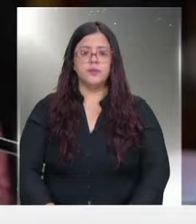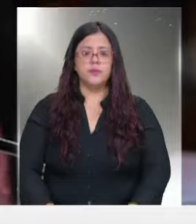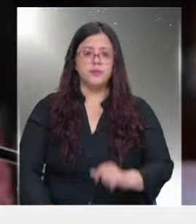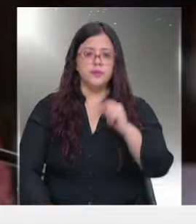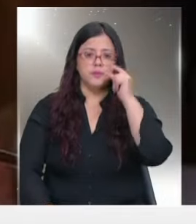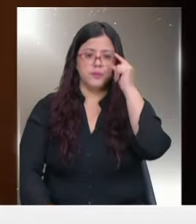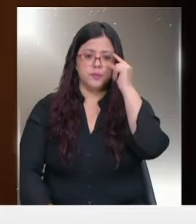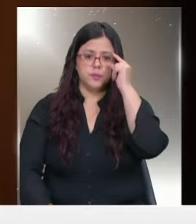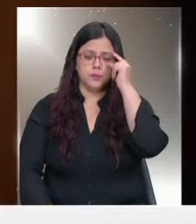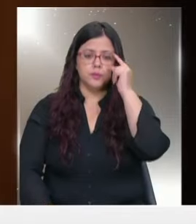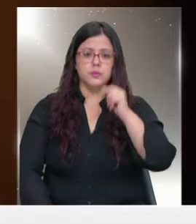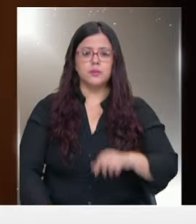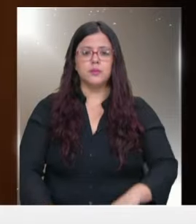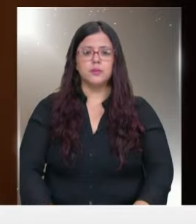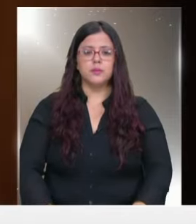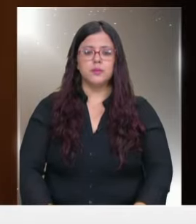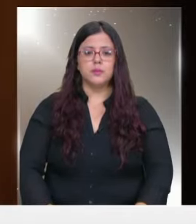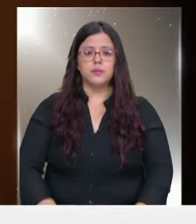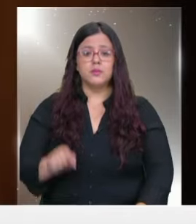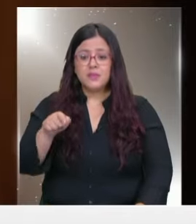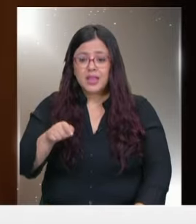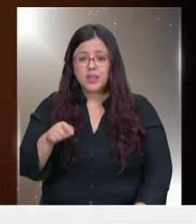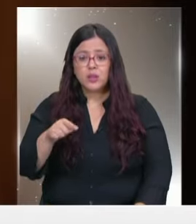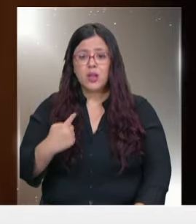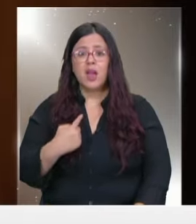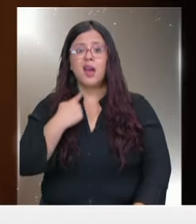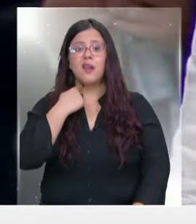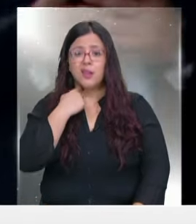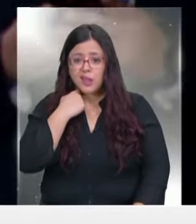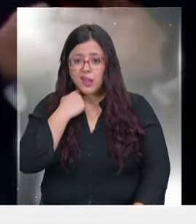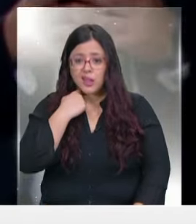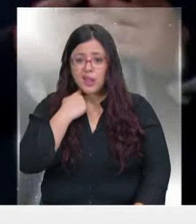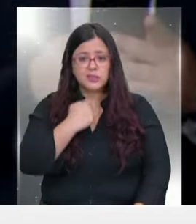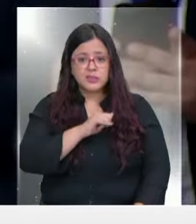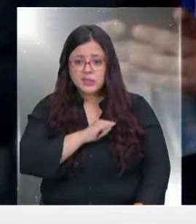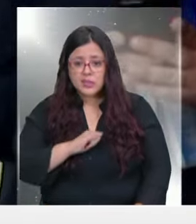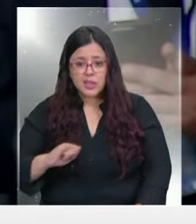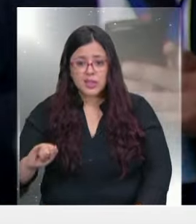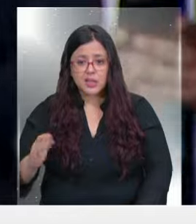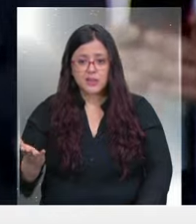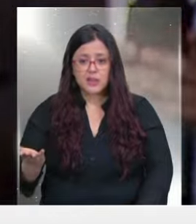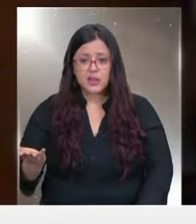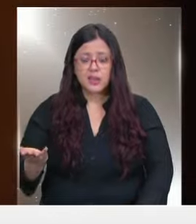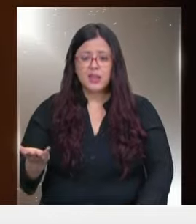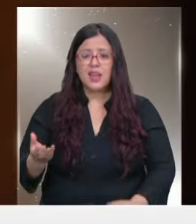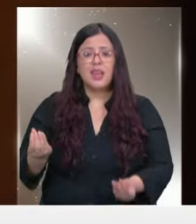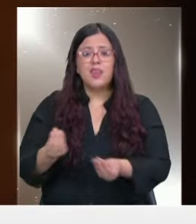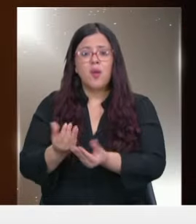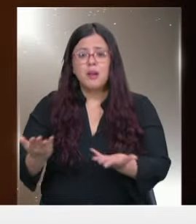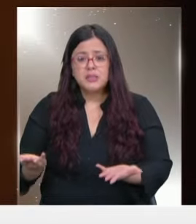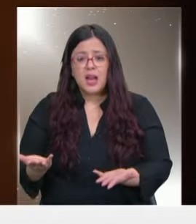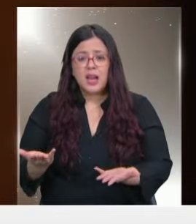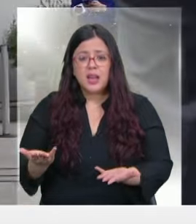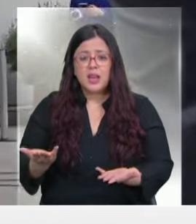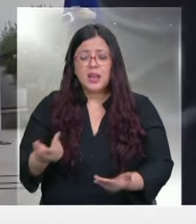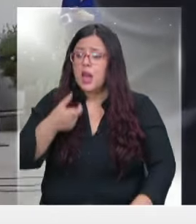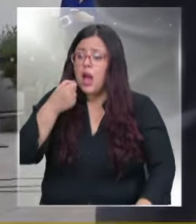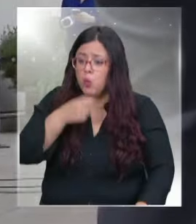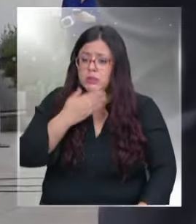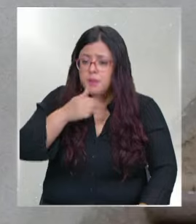Y esto deja huella, y deja huella por toda la vida, le digo. Salve, subsecretario de Justicia. Ahora, ¿qué esperamos? Que lo acusen y que lo